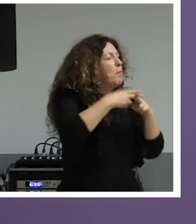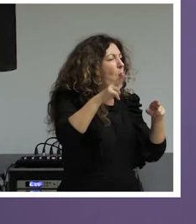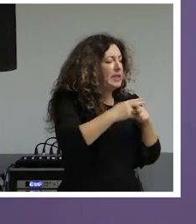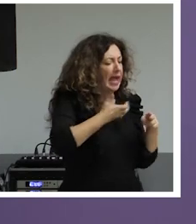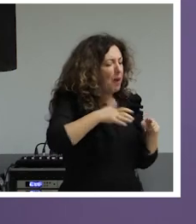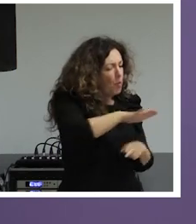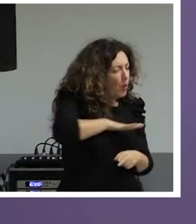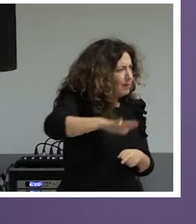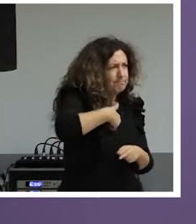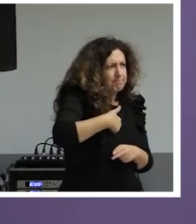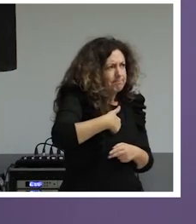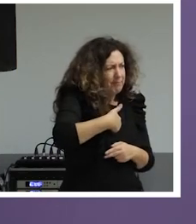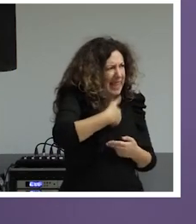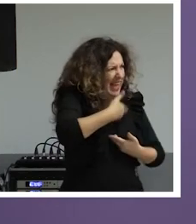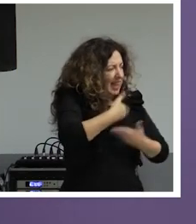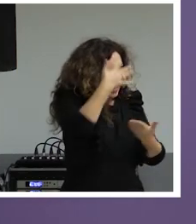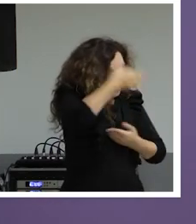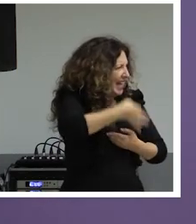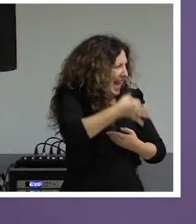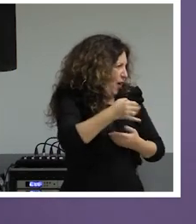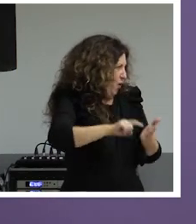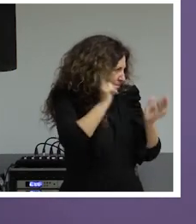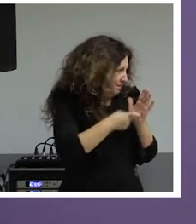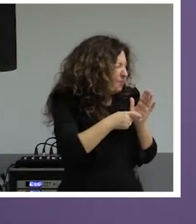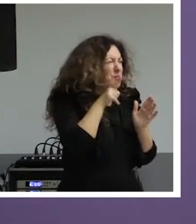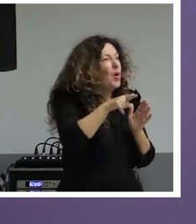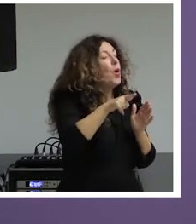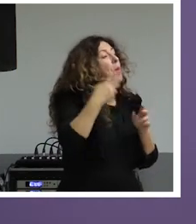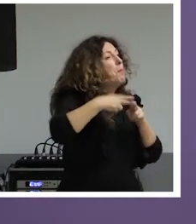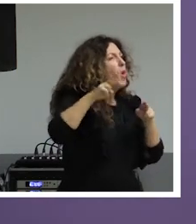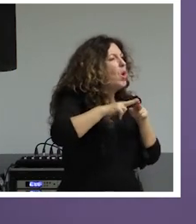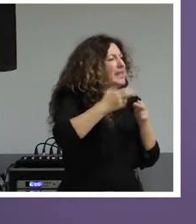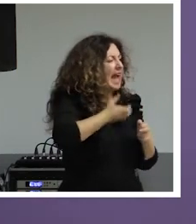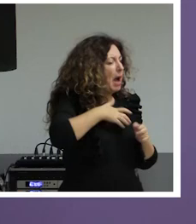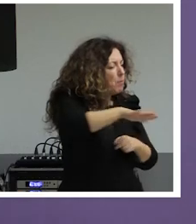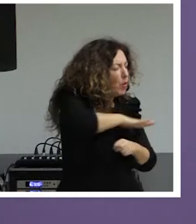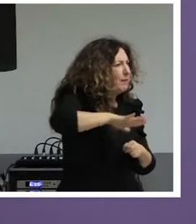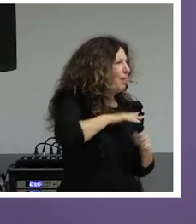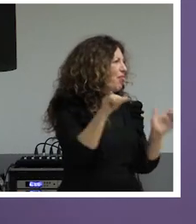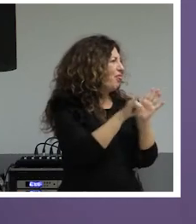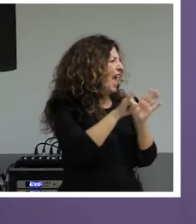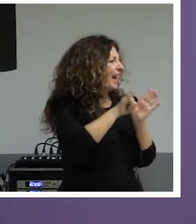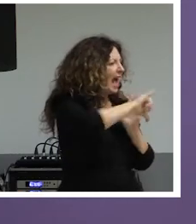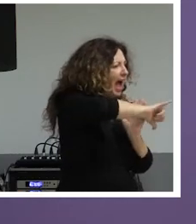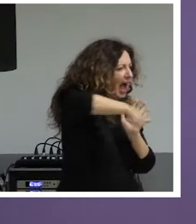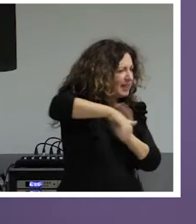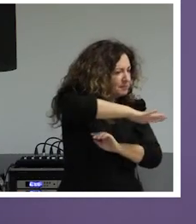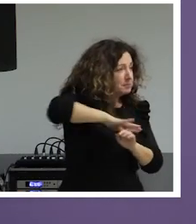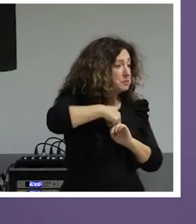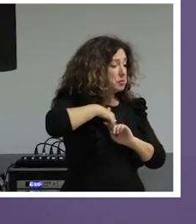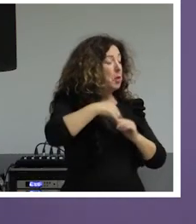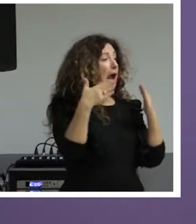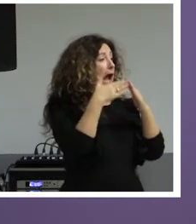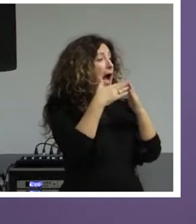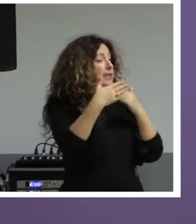vecinos y con las vecinas aquí me gusta hablar mucho de vecinos y vecina lo voy a repetir mucho en mi intervención porque no hablo tanto de ciudadanos yo soy también un enamorado de la política municipalista creo